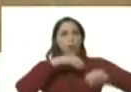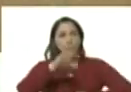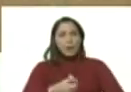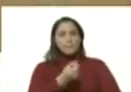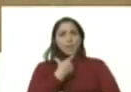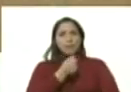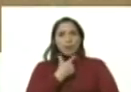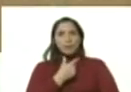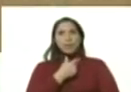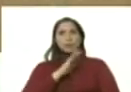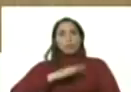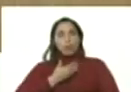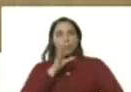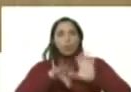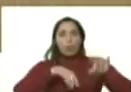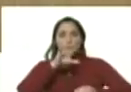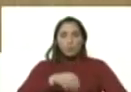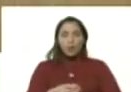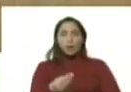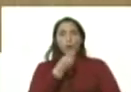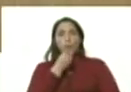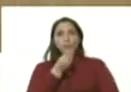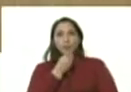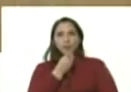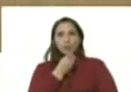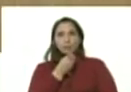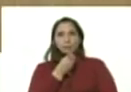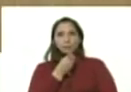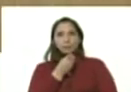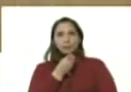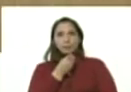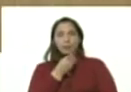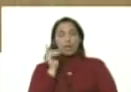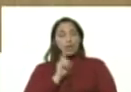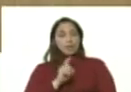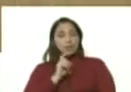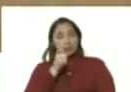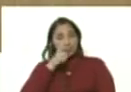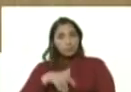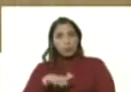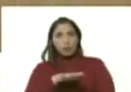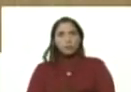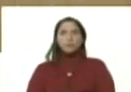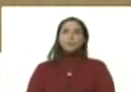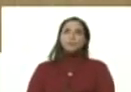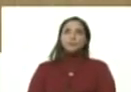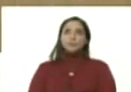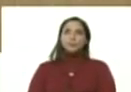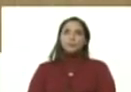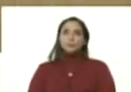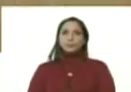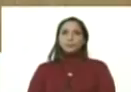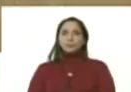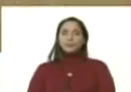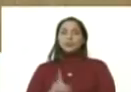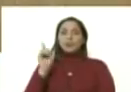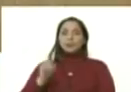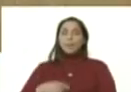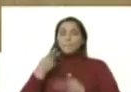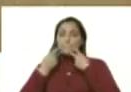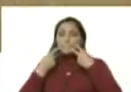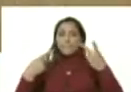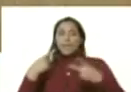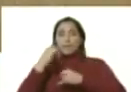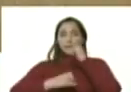se puedan comprar la alimentación de lo que necesita el pueblo. Adopción de una declaración internacional sobre